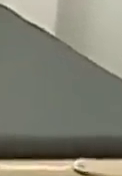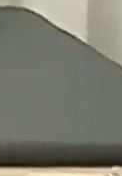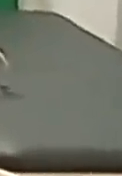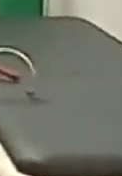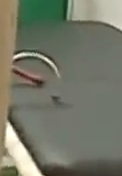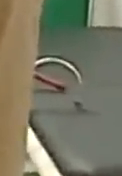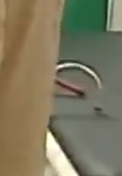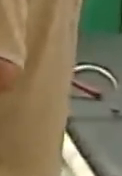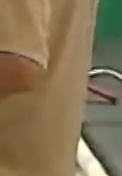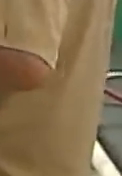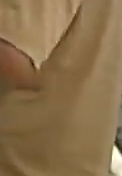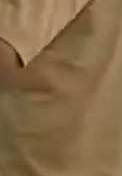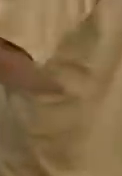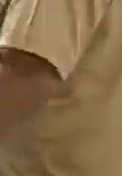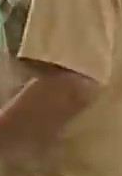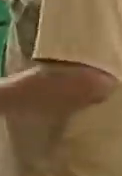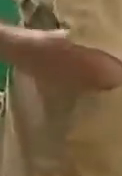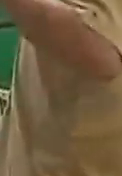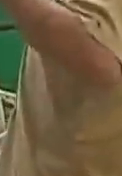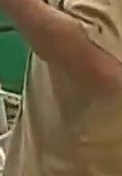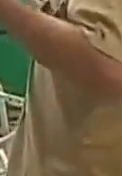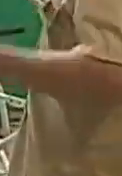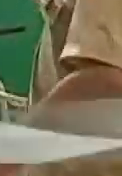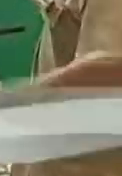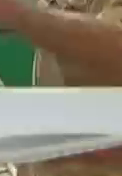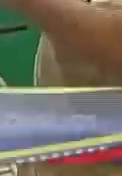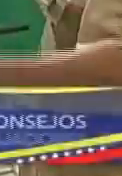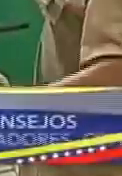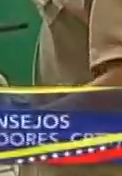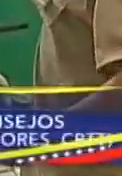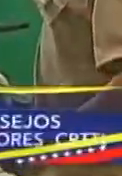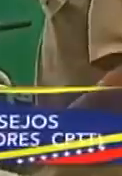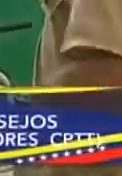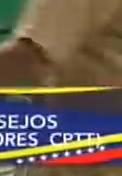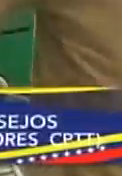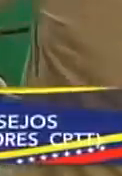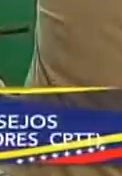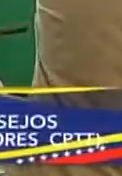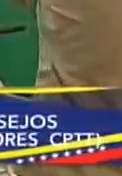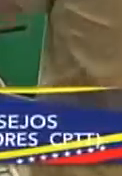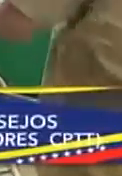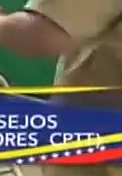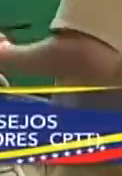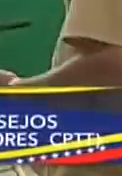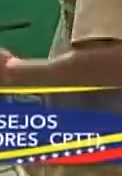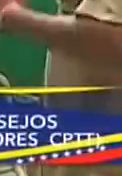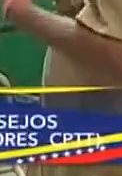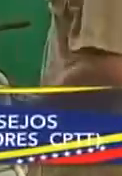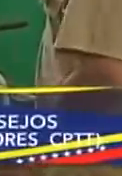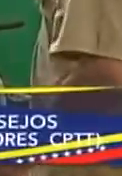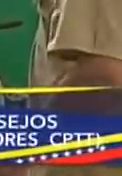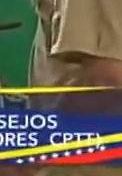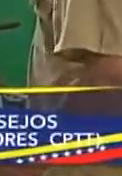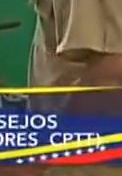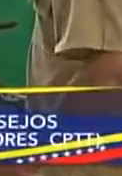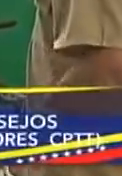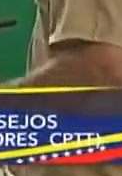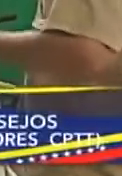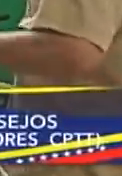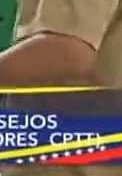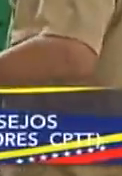enseñan la inventiva de la clase obrera, la innovación, el ingenio, darle mayor valor agregado a nuestras materias